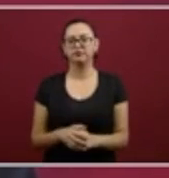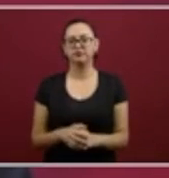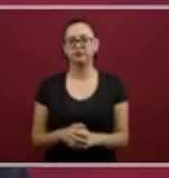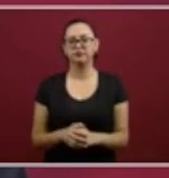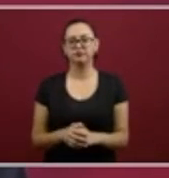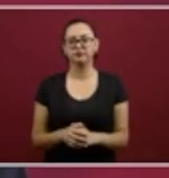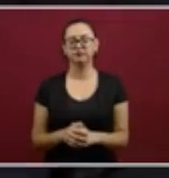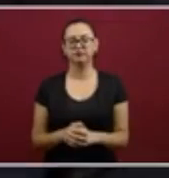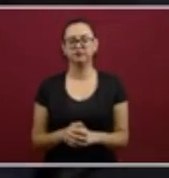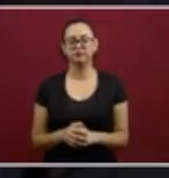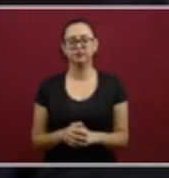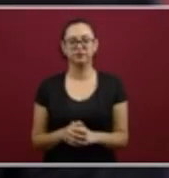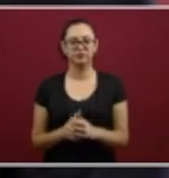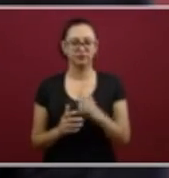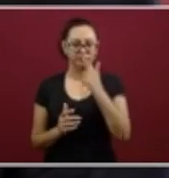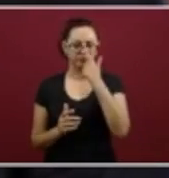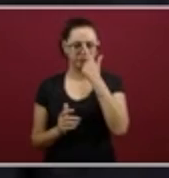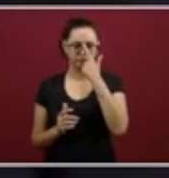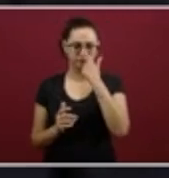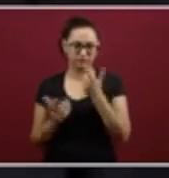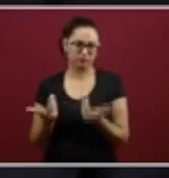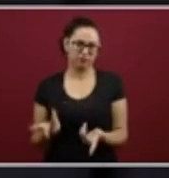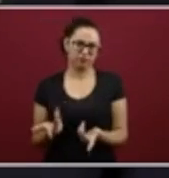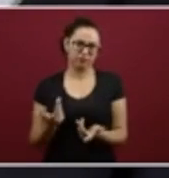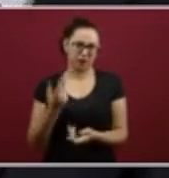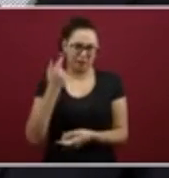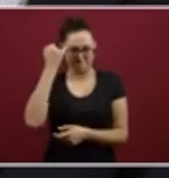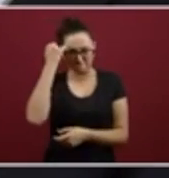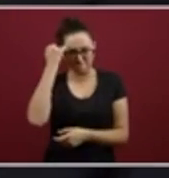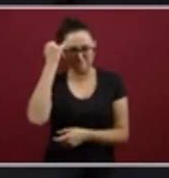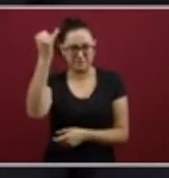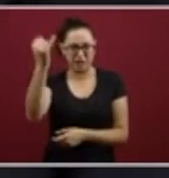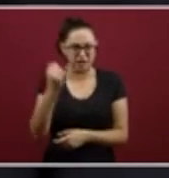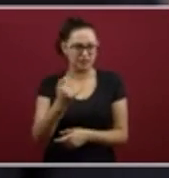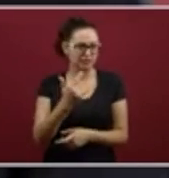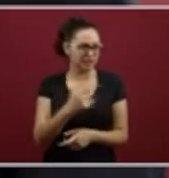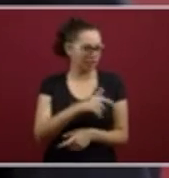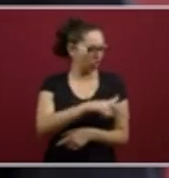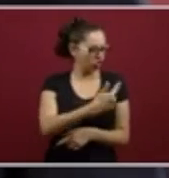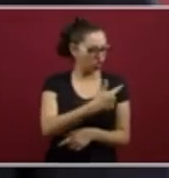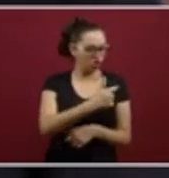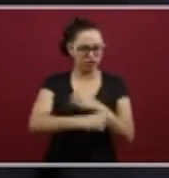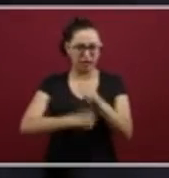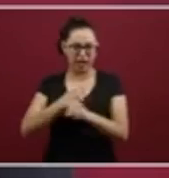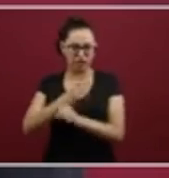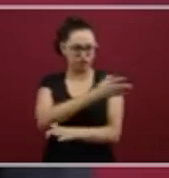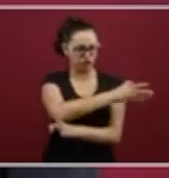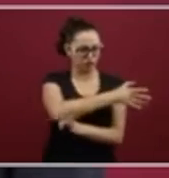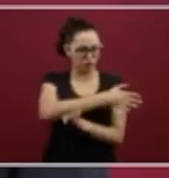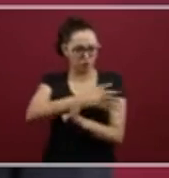Hablábamos de que en dos sexenios se condonaron 400,000 millones de pesos.